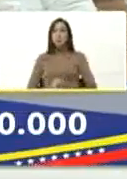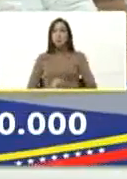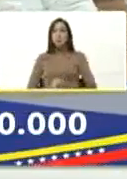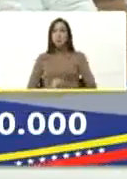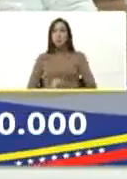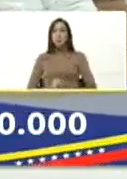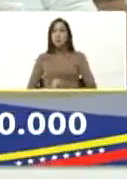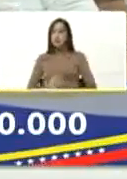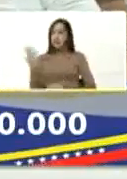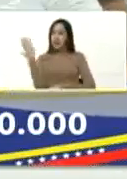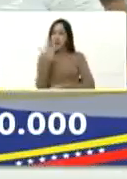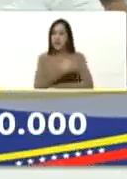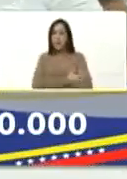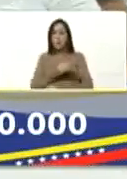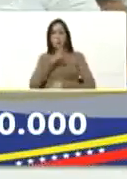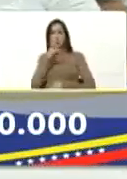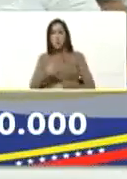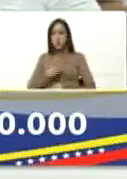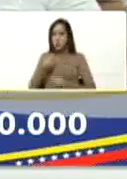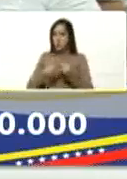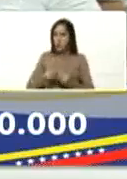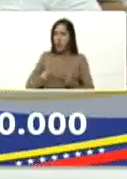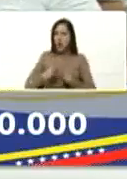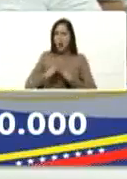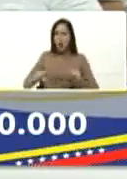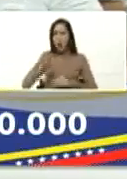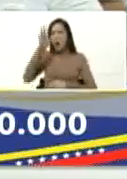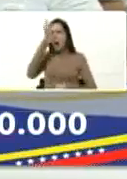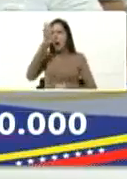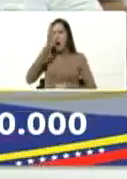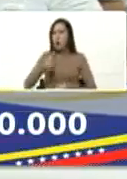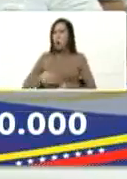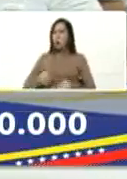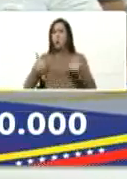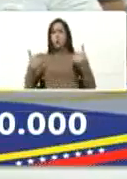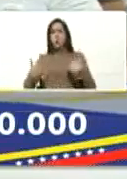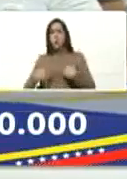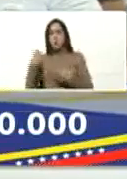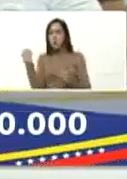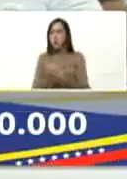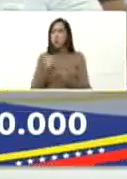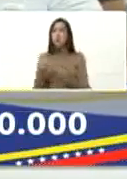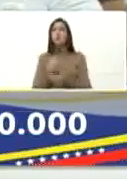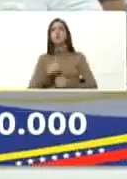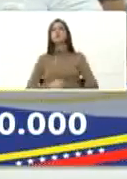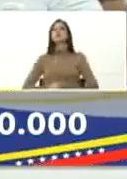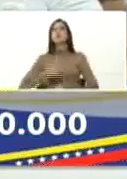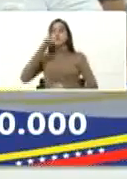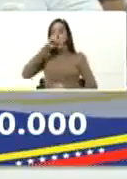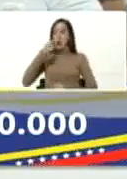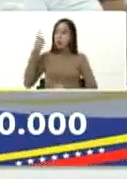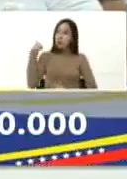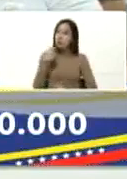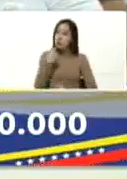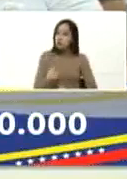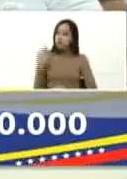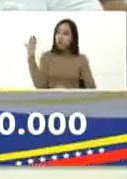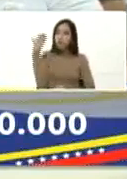las sanciones criminales, el bloqueo. 5 años resistiendo, y yo les dije hace un año, salgan a